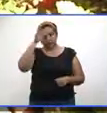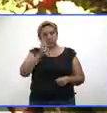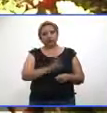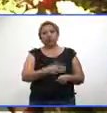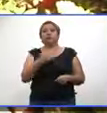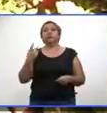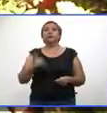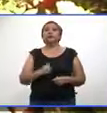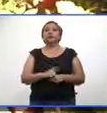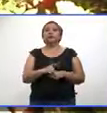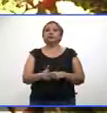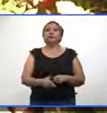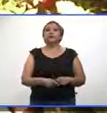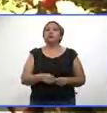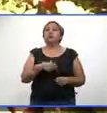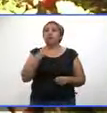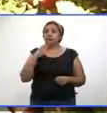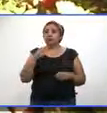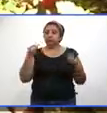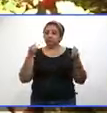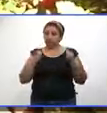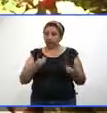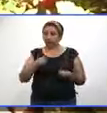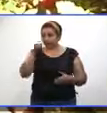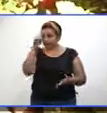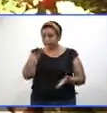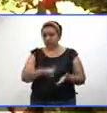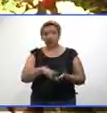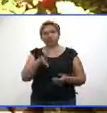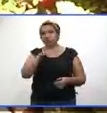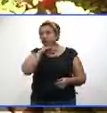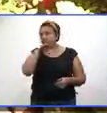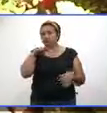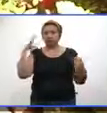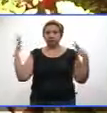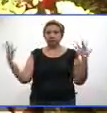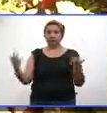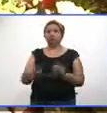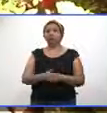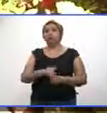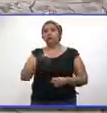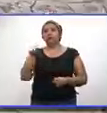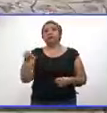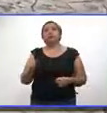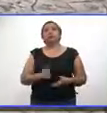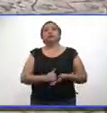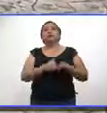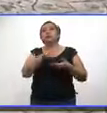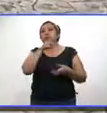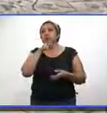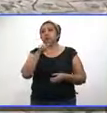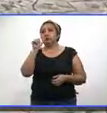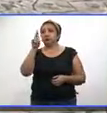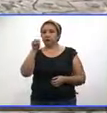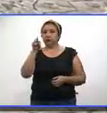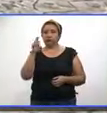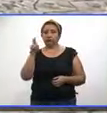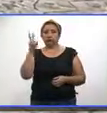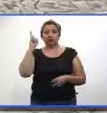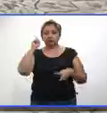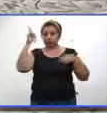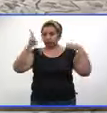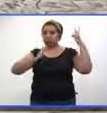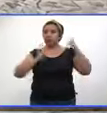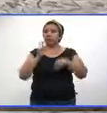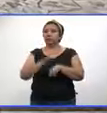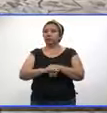porque es algo que nos sirve mayormente y creo que no contamina el medio ambiente. Después de ayudar a sus papás, Andrea suele visitar a sus